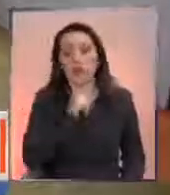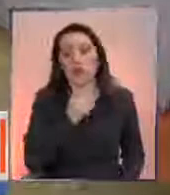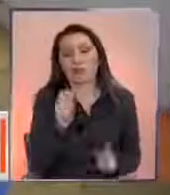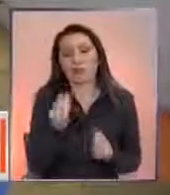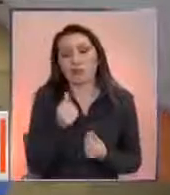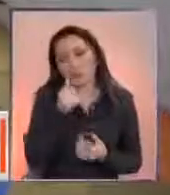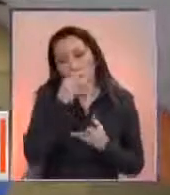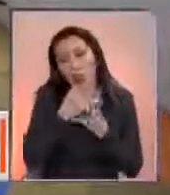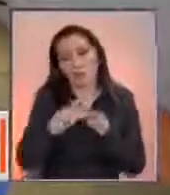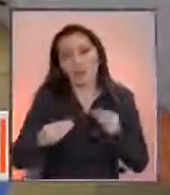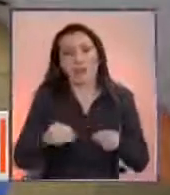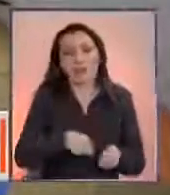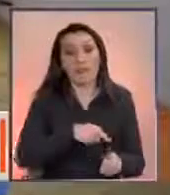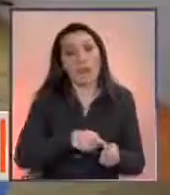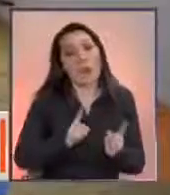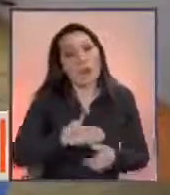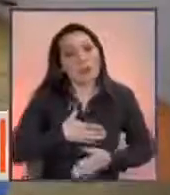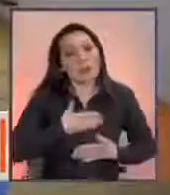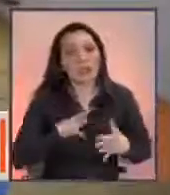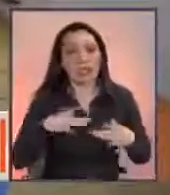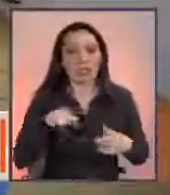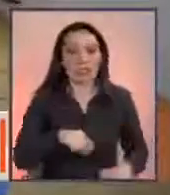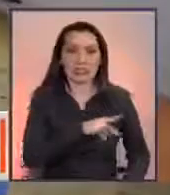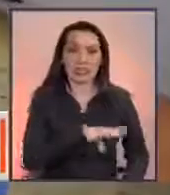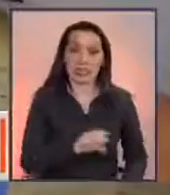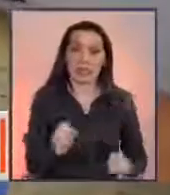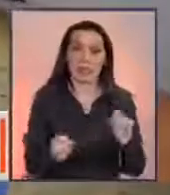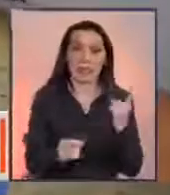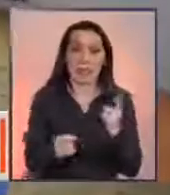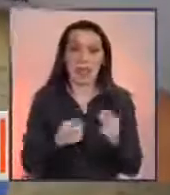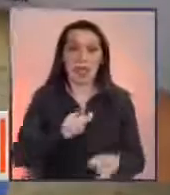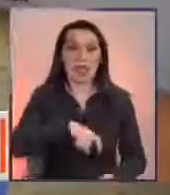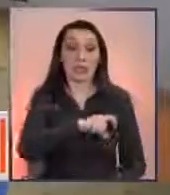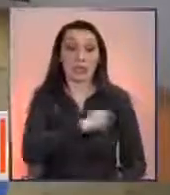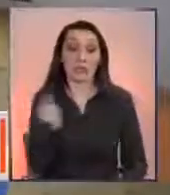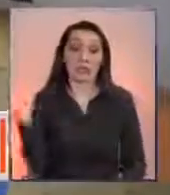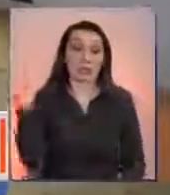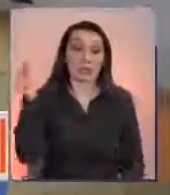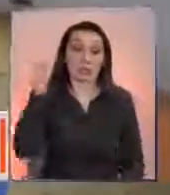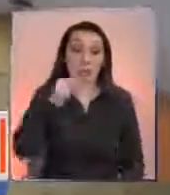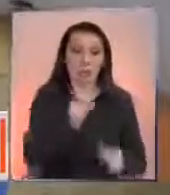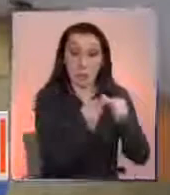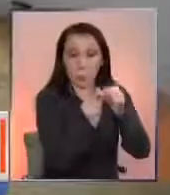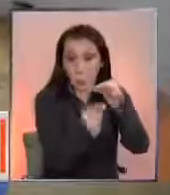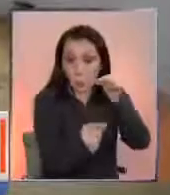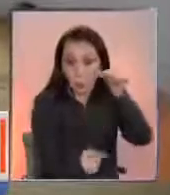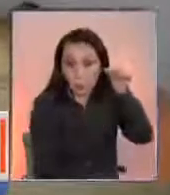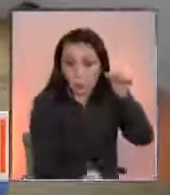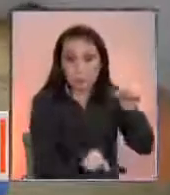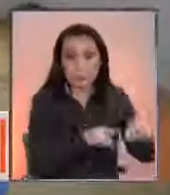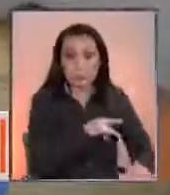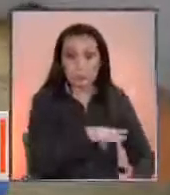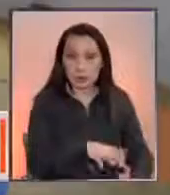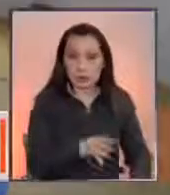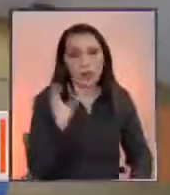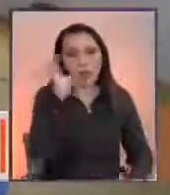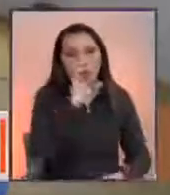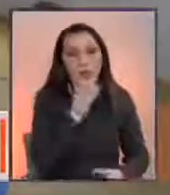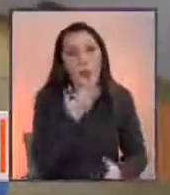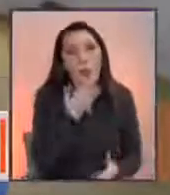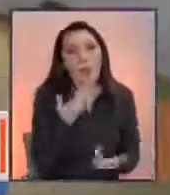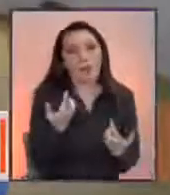pero se siente feliz en Chile. Y al igual que los primeros españoles que llegaron a esta delgada franja de tierra, lo hacen en busca de